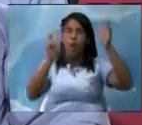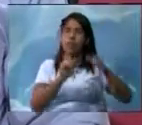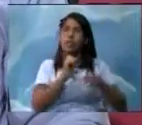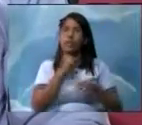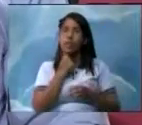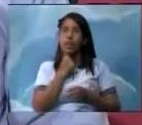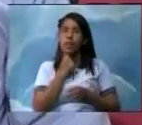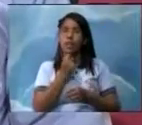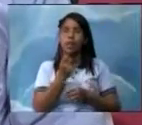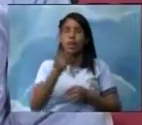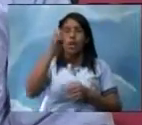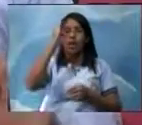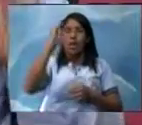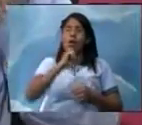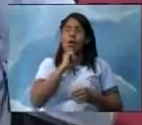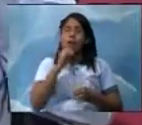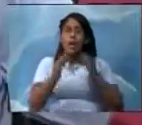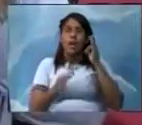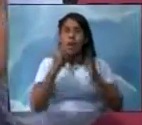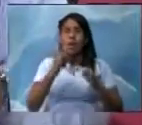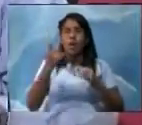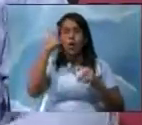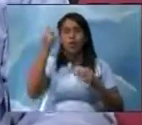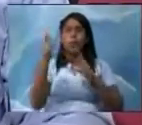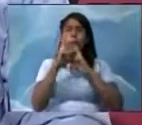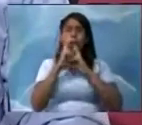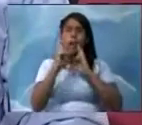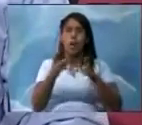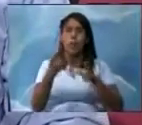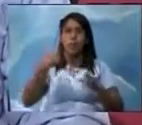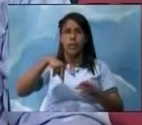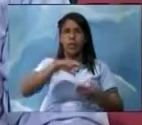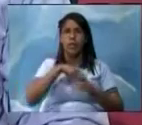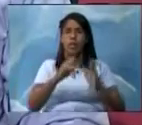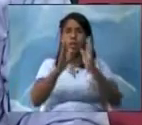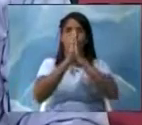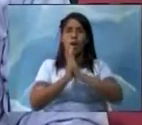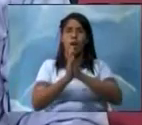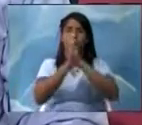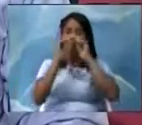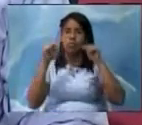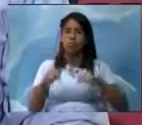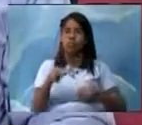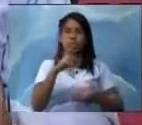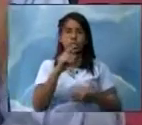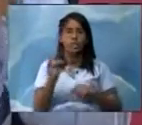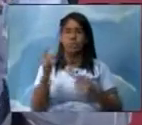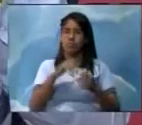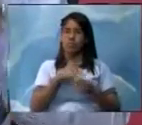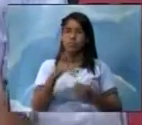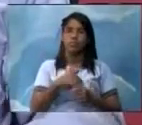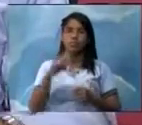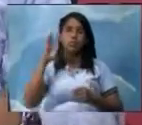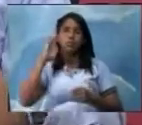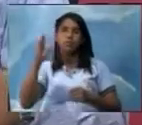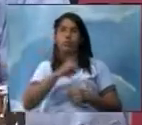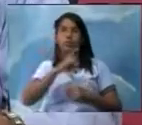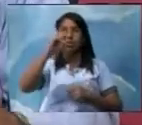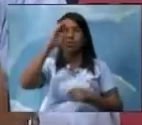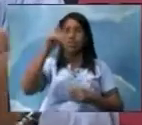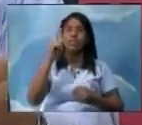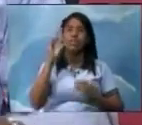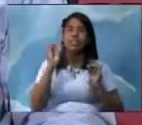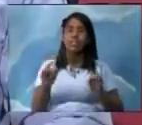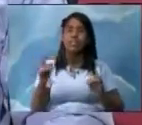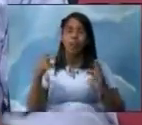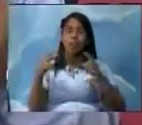secreto Dios es justo para responder nuestra oración he aquí no se ha grabado el oído de Dios ni se ha